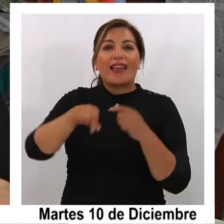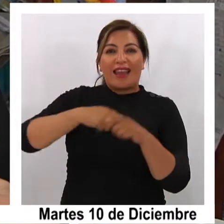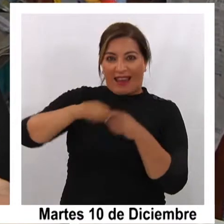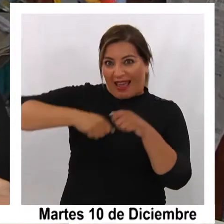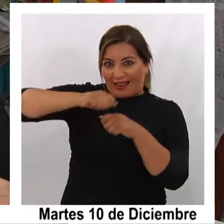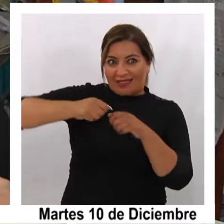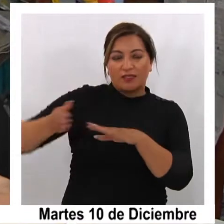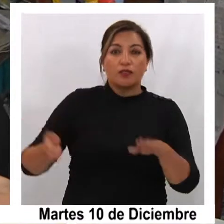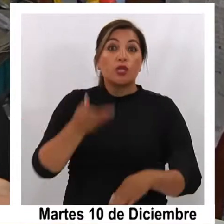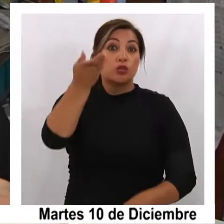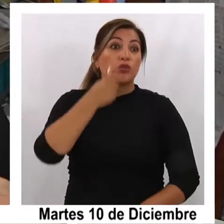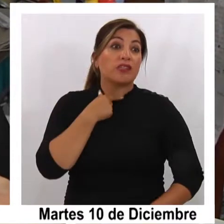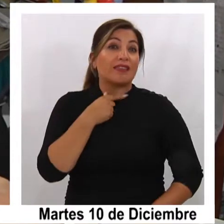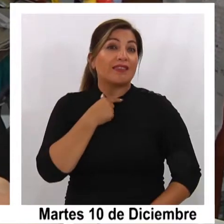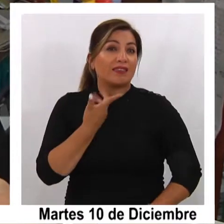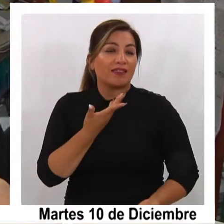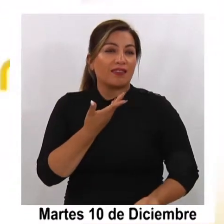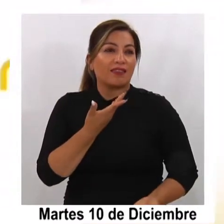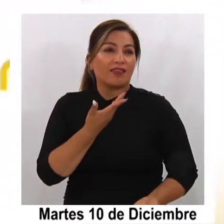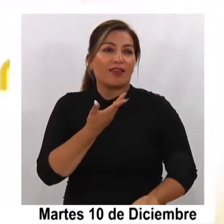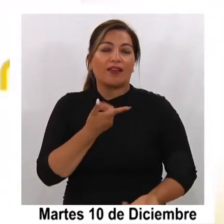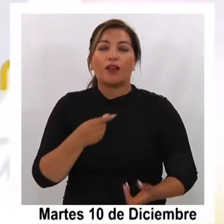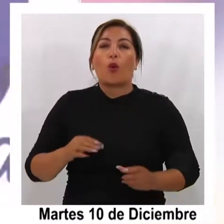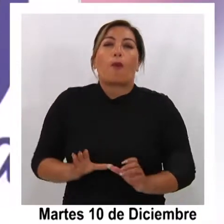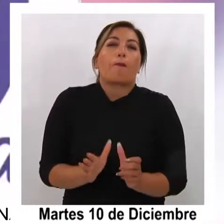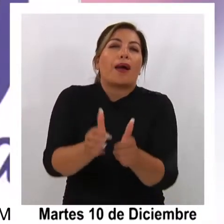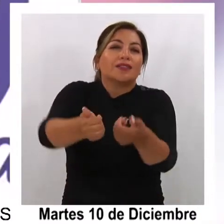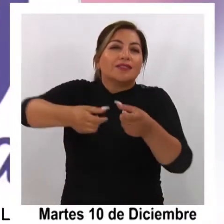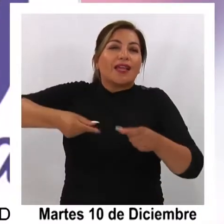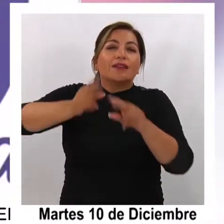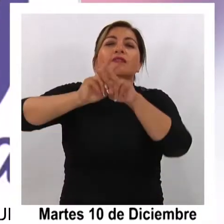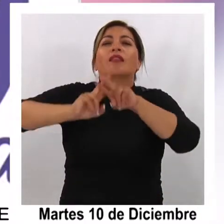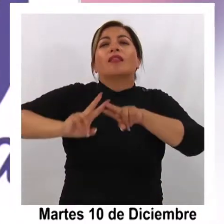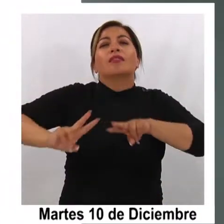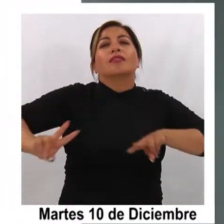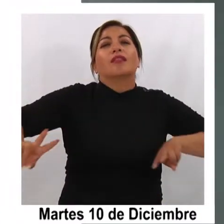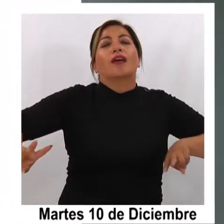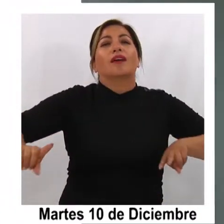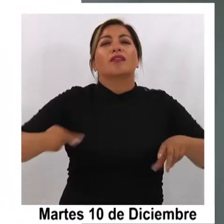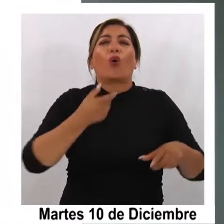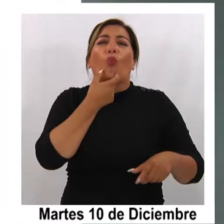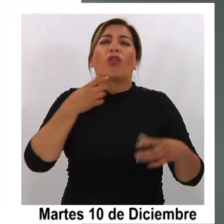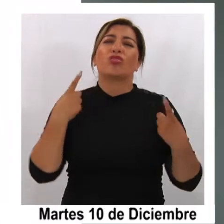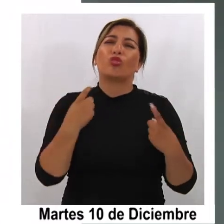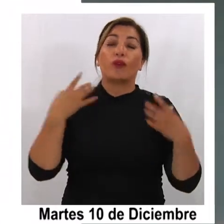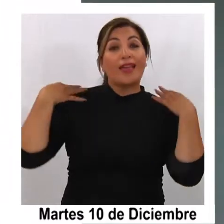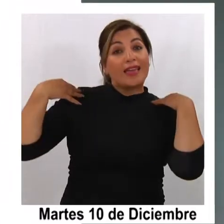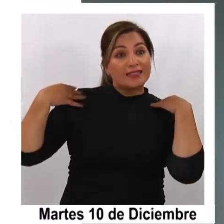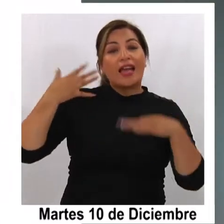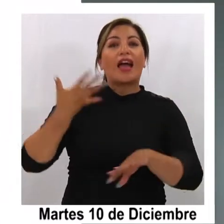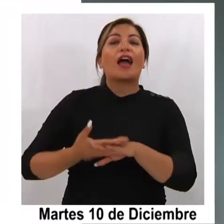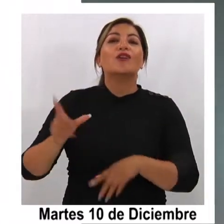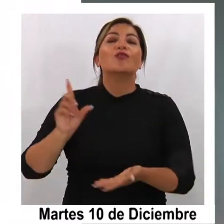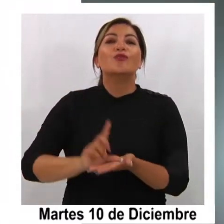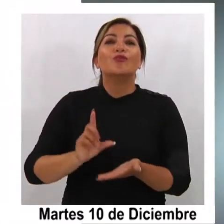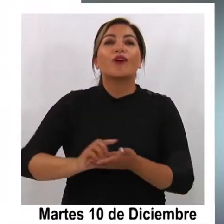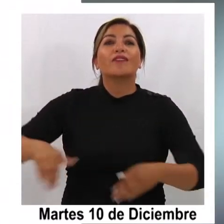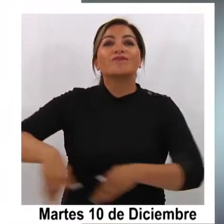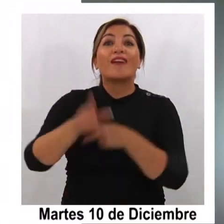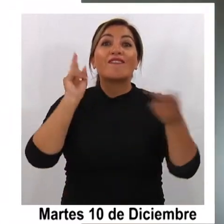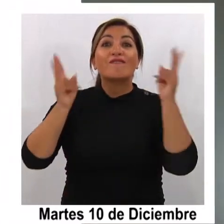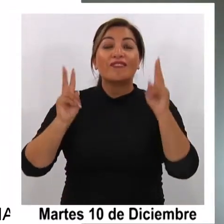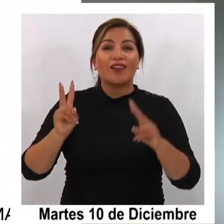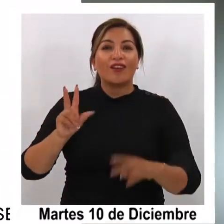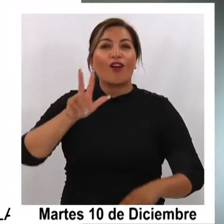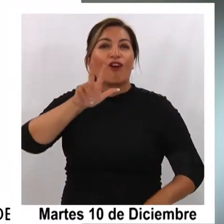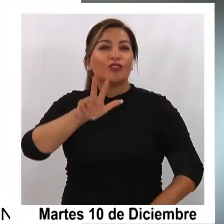el crochet y además el curso incluido por 30.000. Si usted quiere consentirse con un masaje relajante o descontracturante,